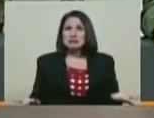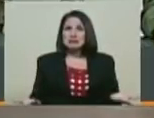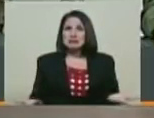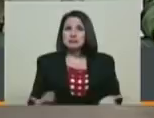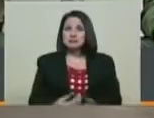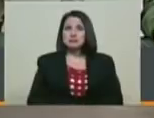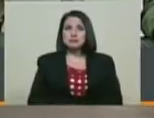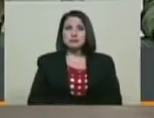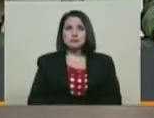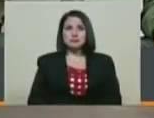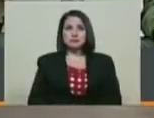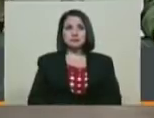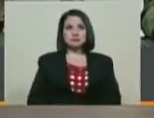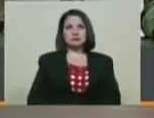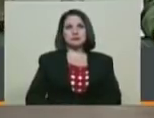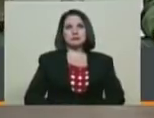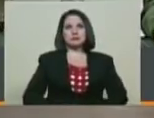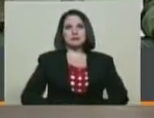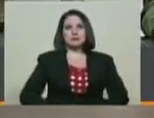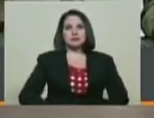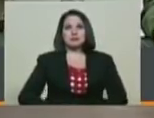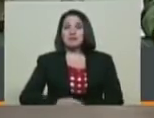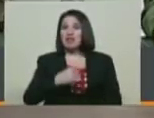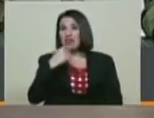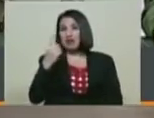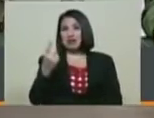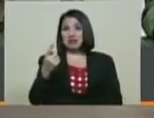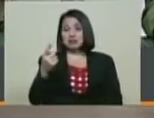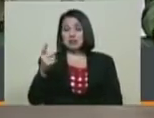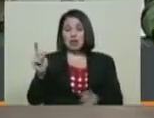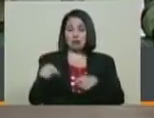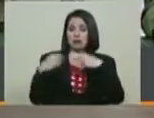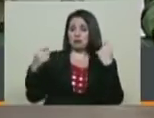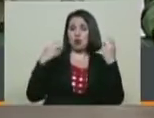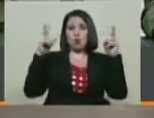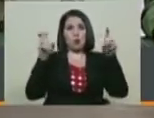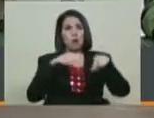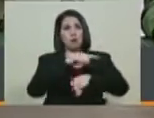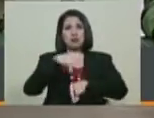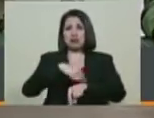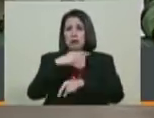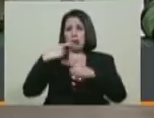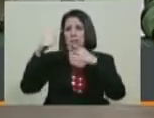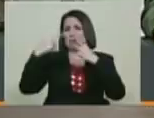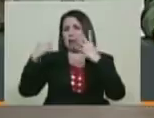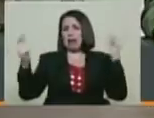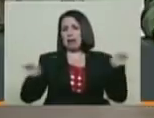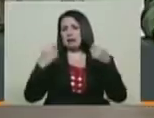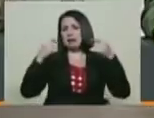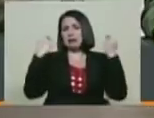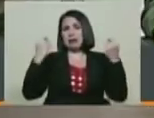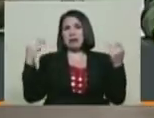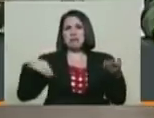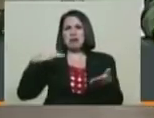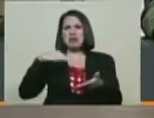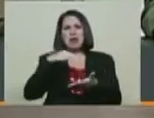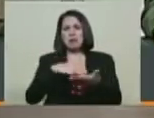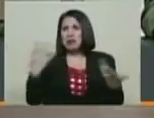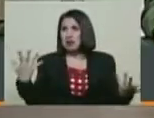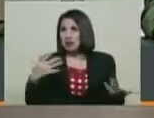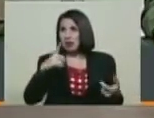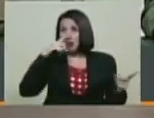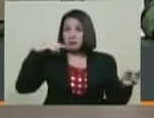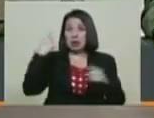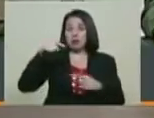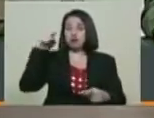locura? ¿Y qué dice el New York Times y Bloomberg y Miami Herald de la amenaza de